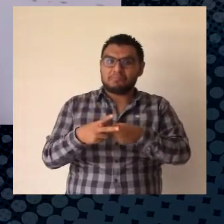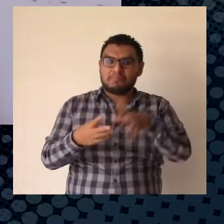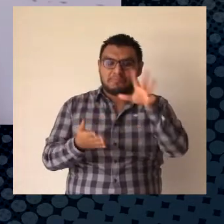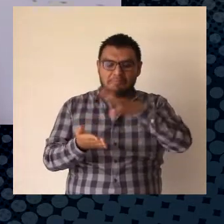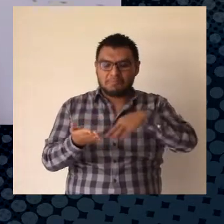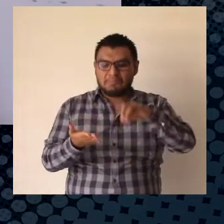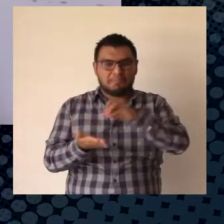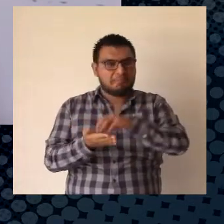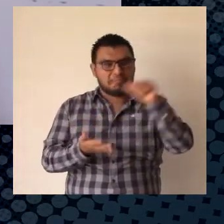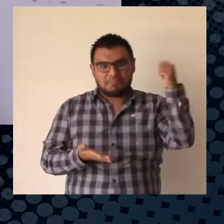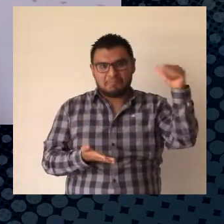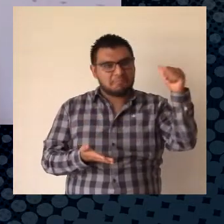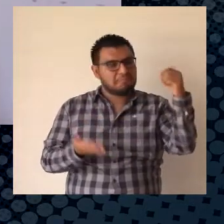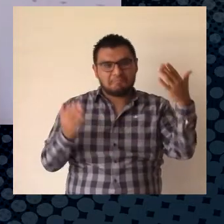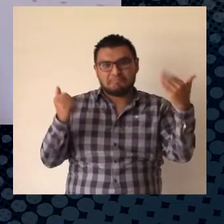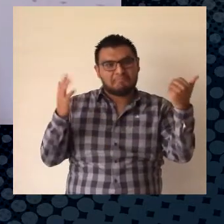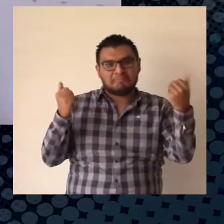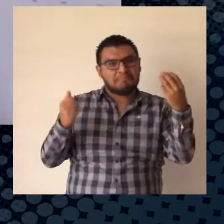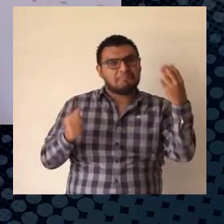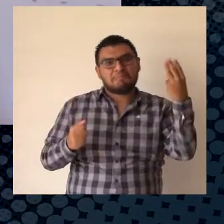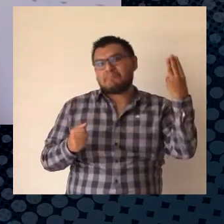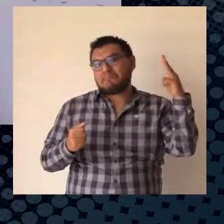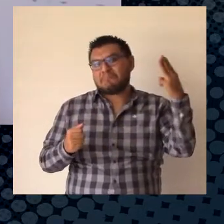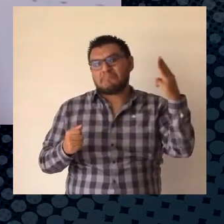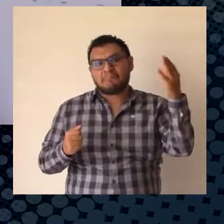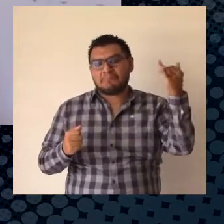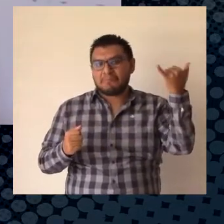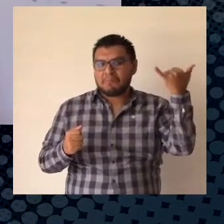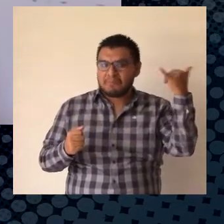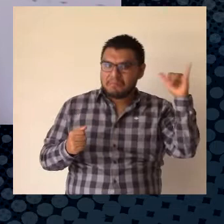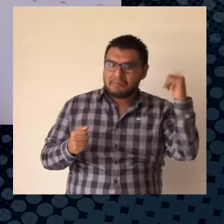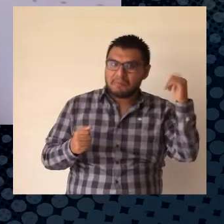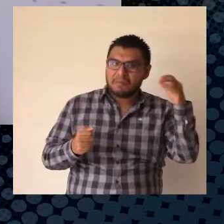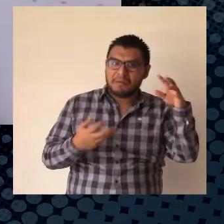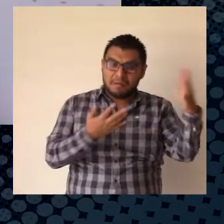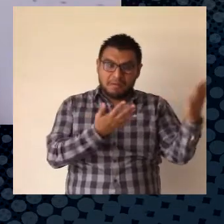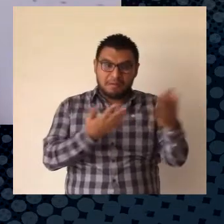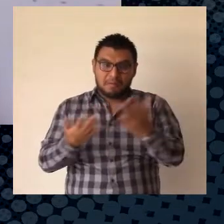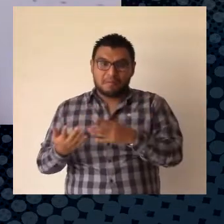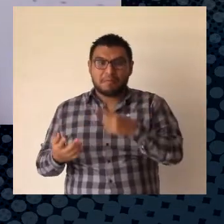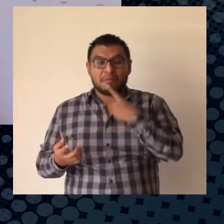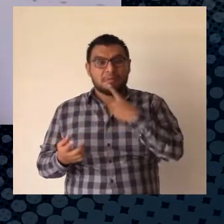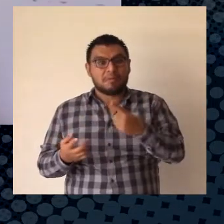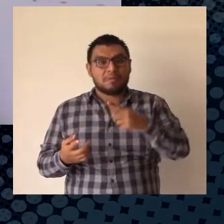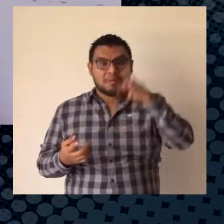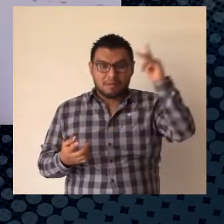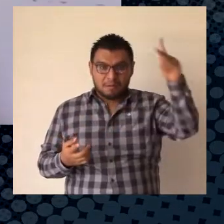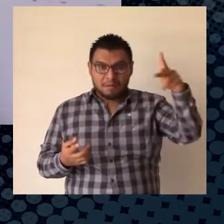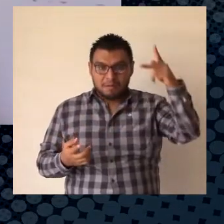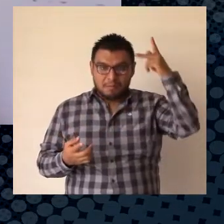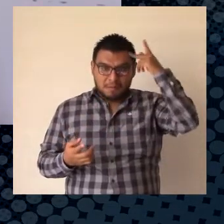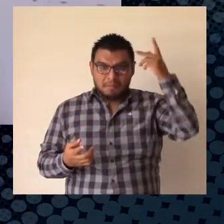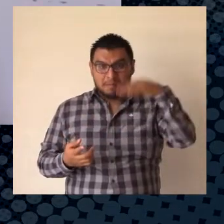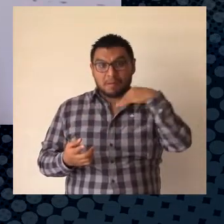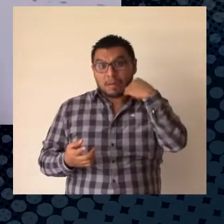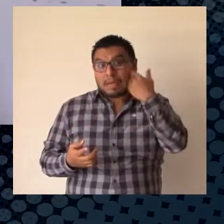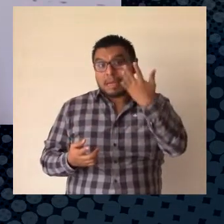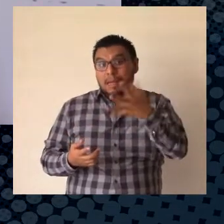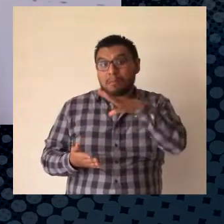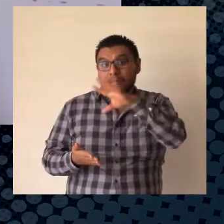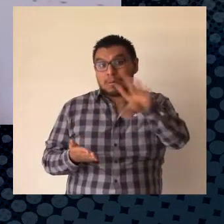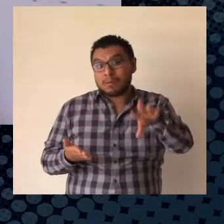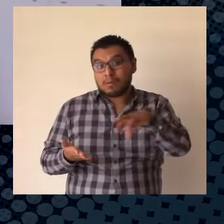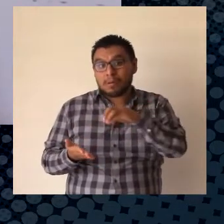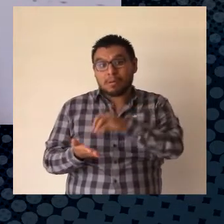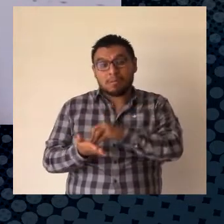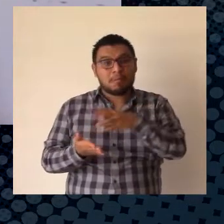abril, no hubo boda mayo, junio, julio. Y llegan, me dice, pastor, tenemos que casarnos. Nosotros